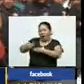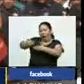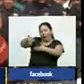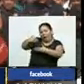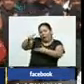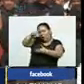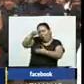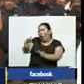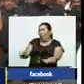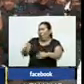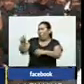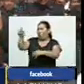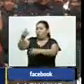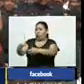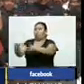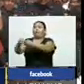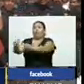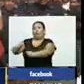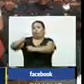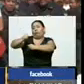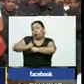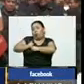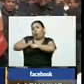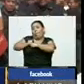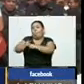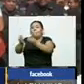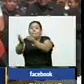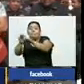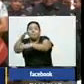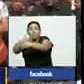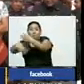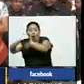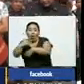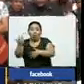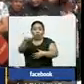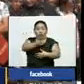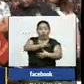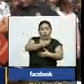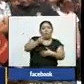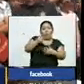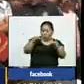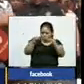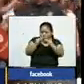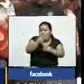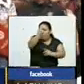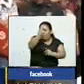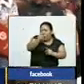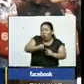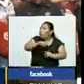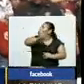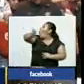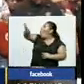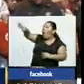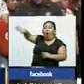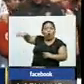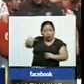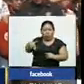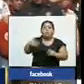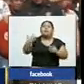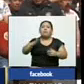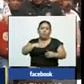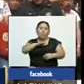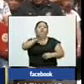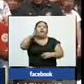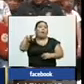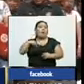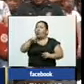porque como al ejército, a la marina sí se les respeta y a nosotros como policías federales no, somos seres humanos y todos nosotros tenemos familia